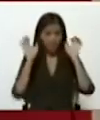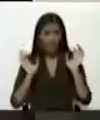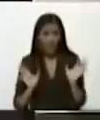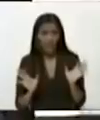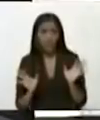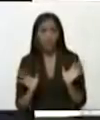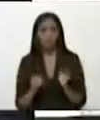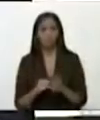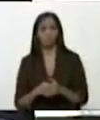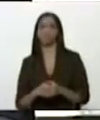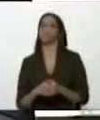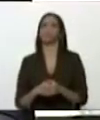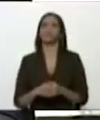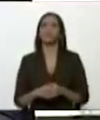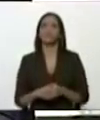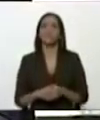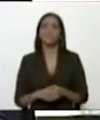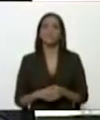mira.